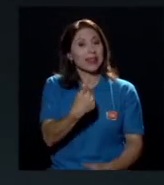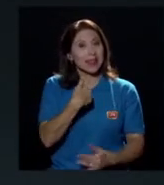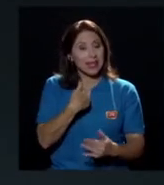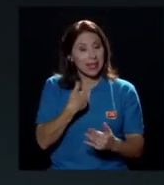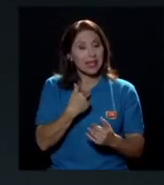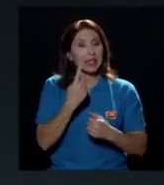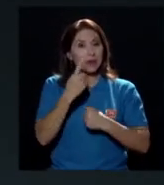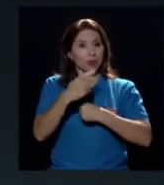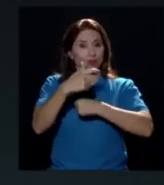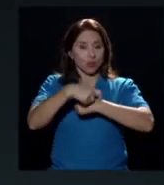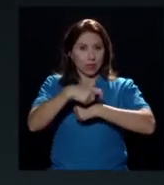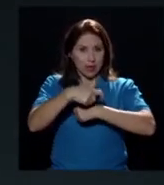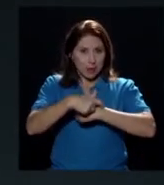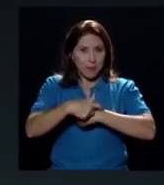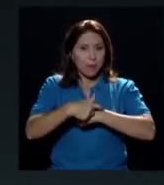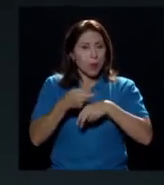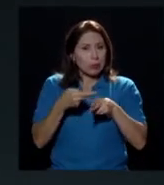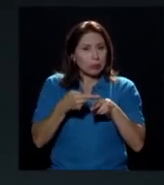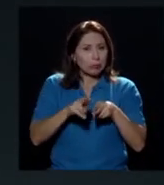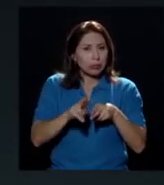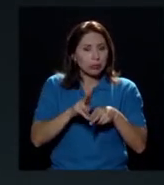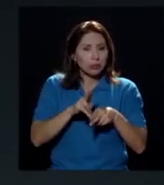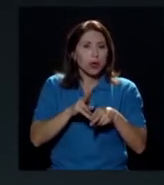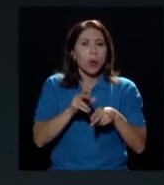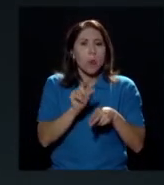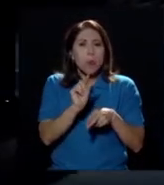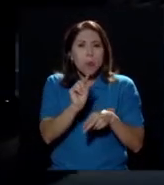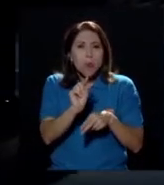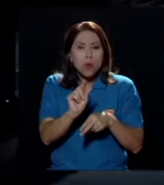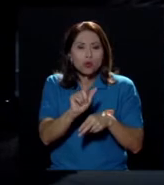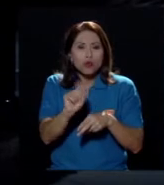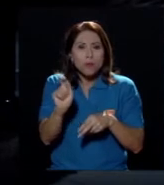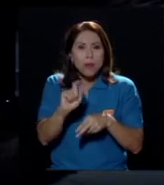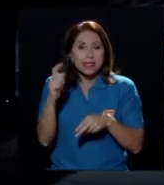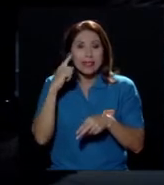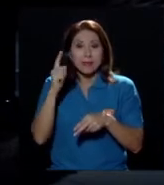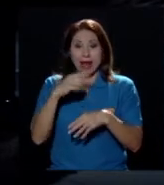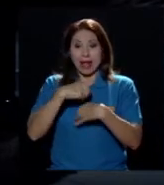acotado relativamente breve, de unos pocos meses para hacerlo, pero